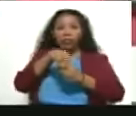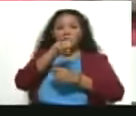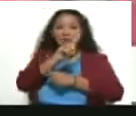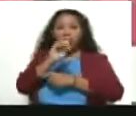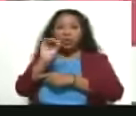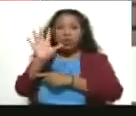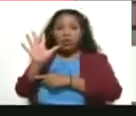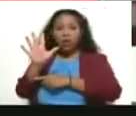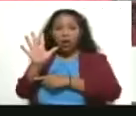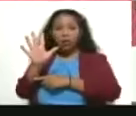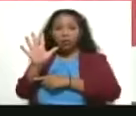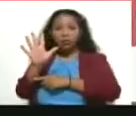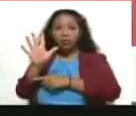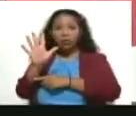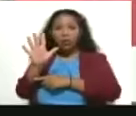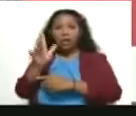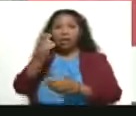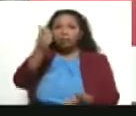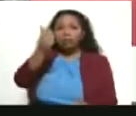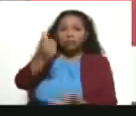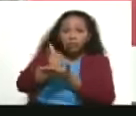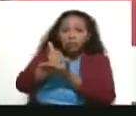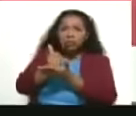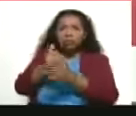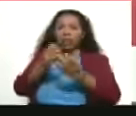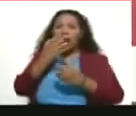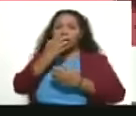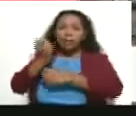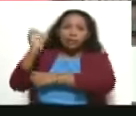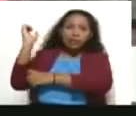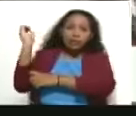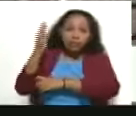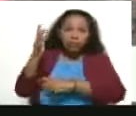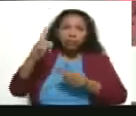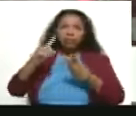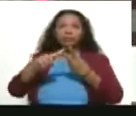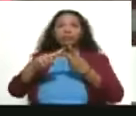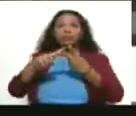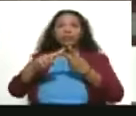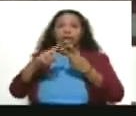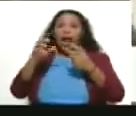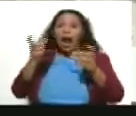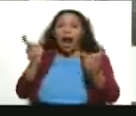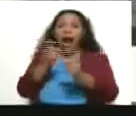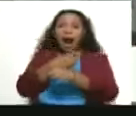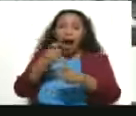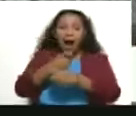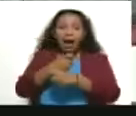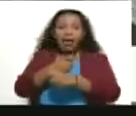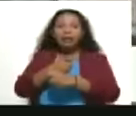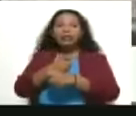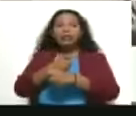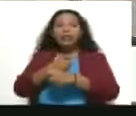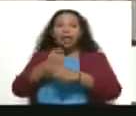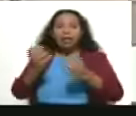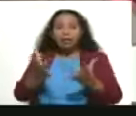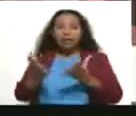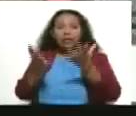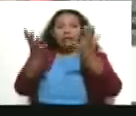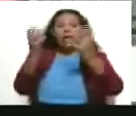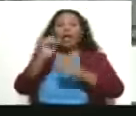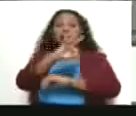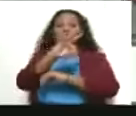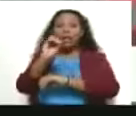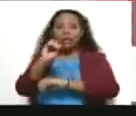cargadores, granadas, lanzagranadas, artificios lacrimógenos, más de 30 celulares, y encontramos